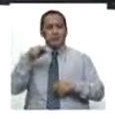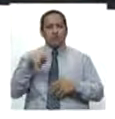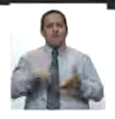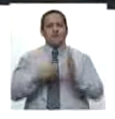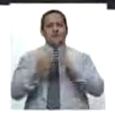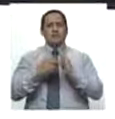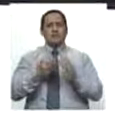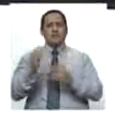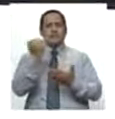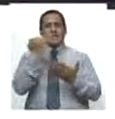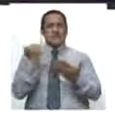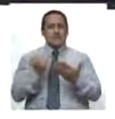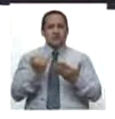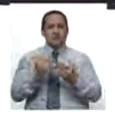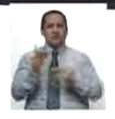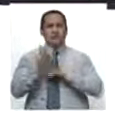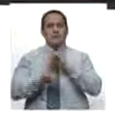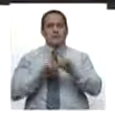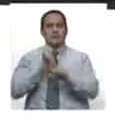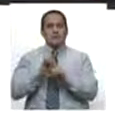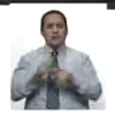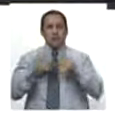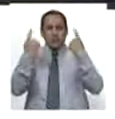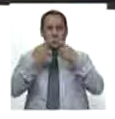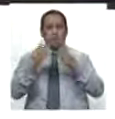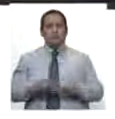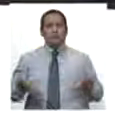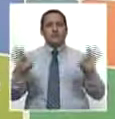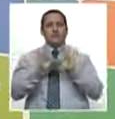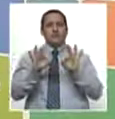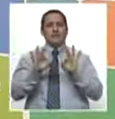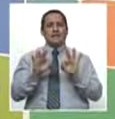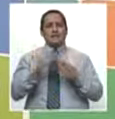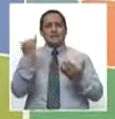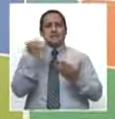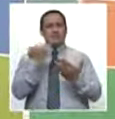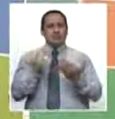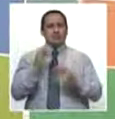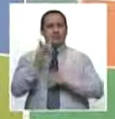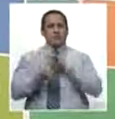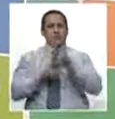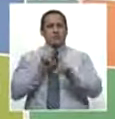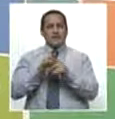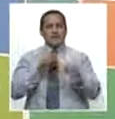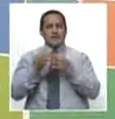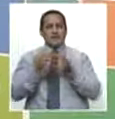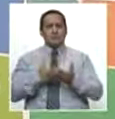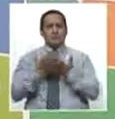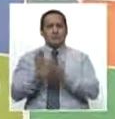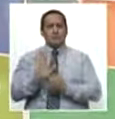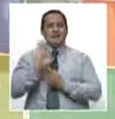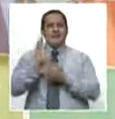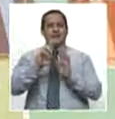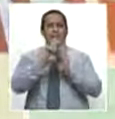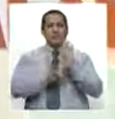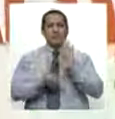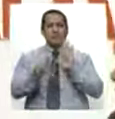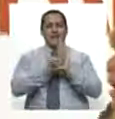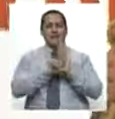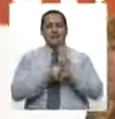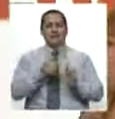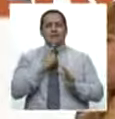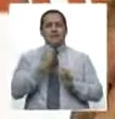diseño universal, conceptos muy importantes. un poquito acerca del diseño universal, que justamente también está estipulado en el reglamento y